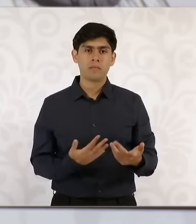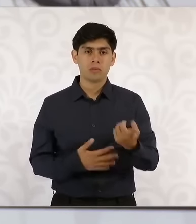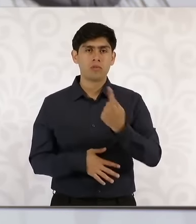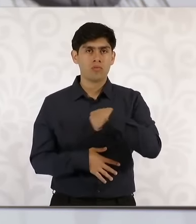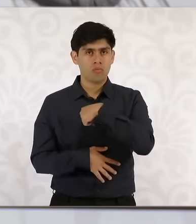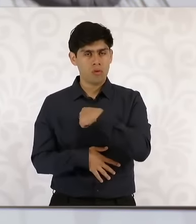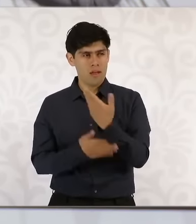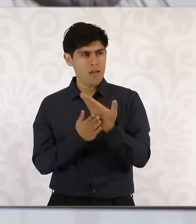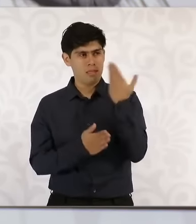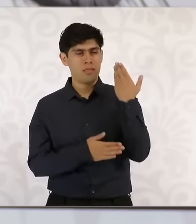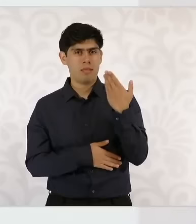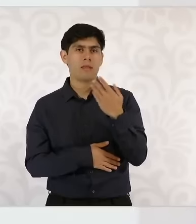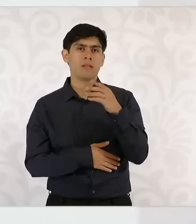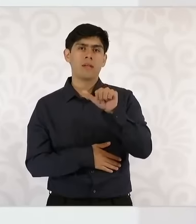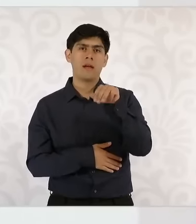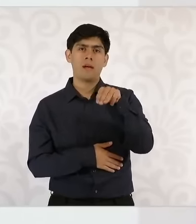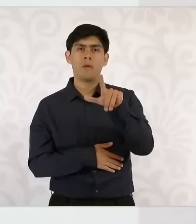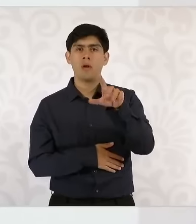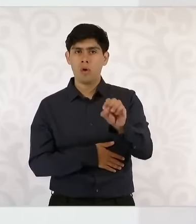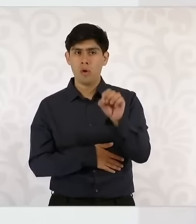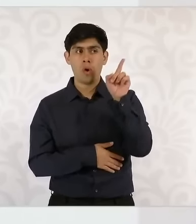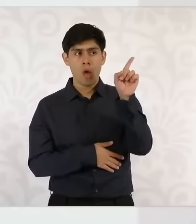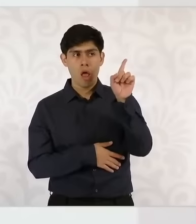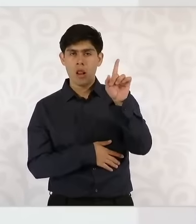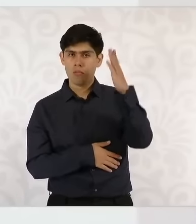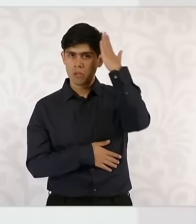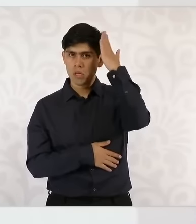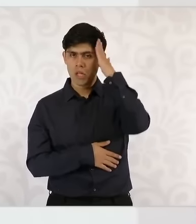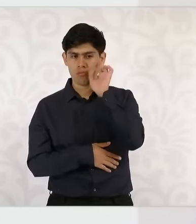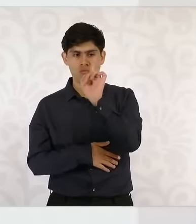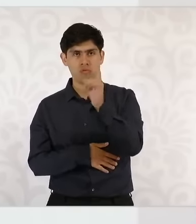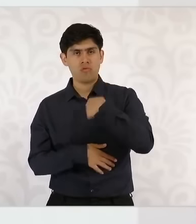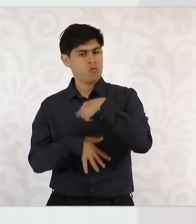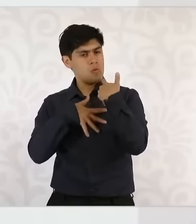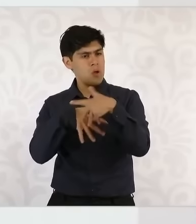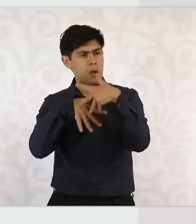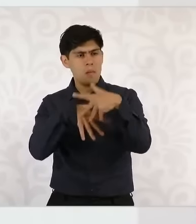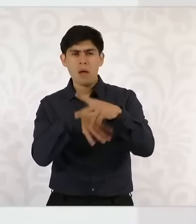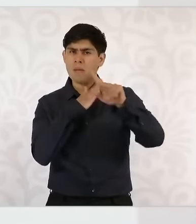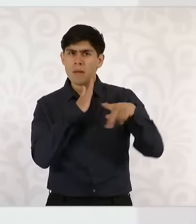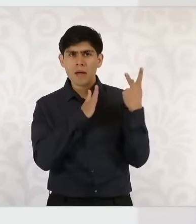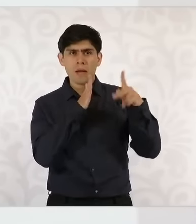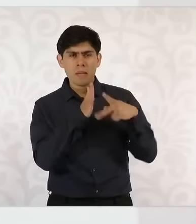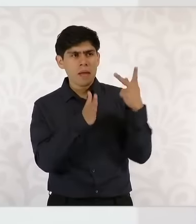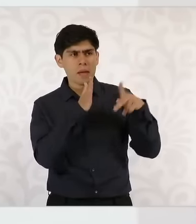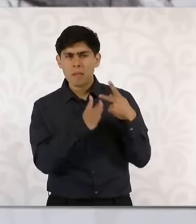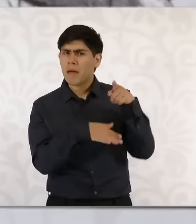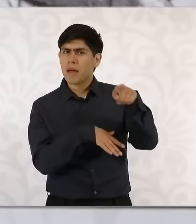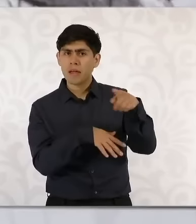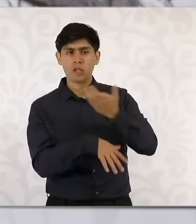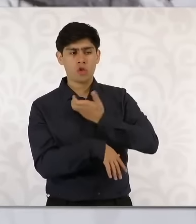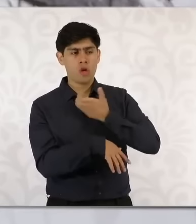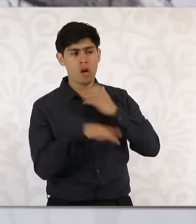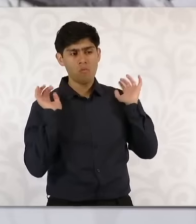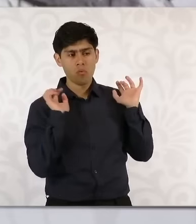del presidente López Obrador cientos de veces el Zócalo, cientos de veces, y siempre